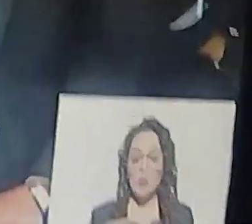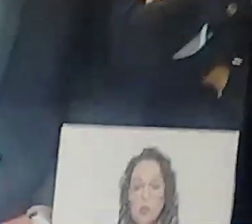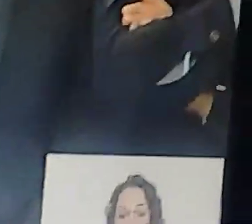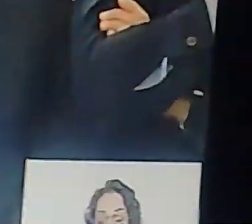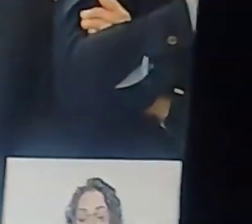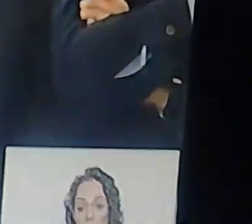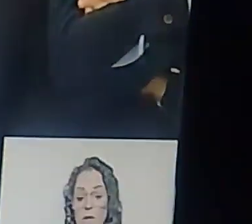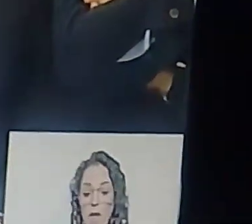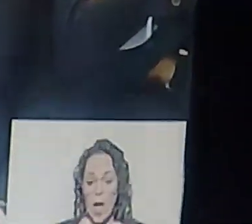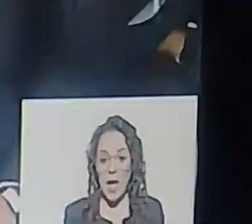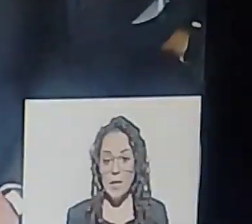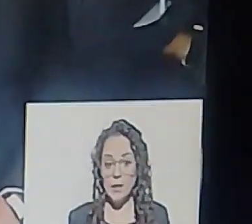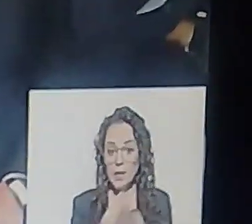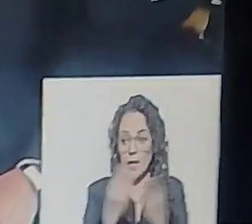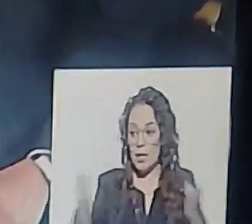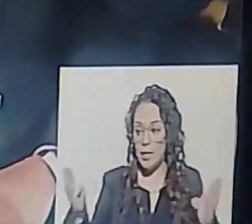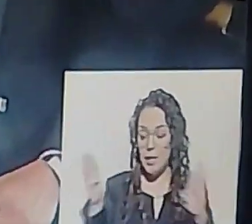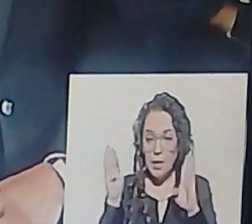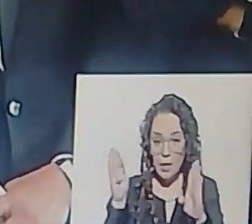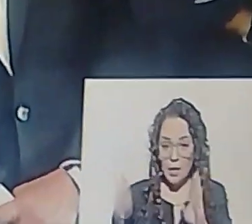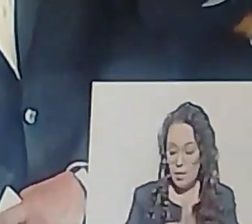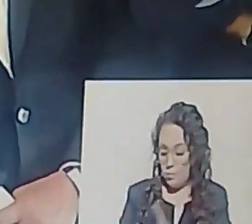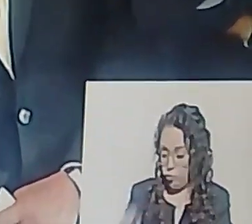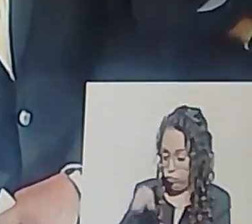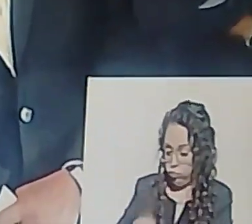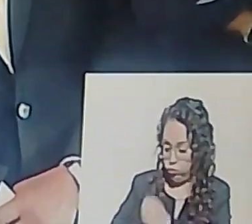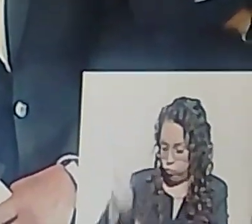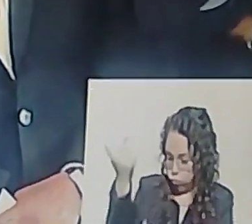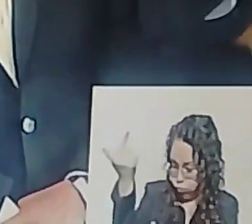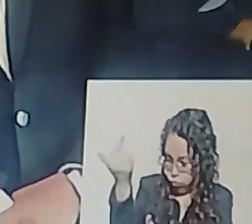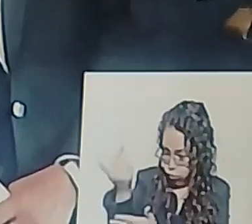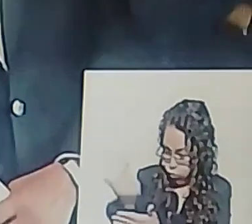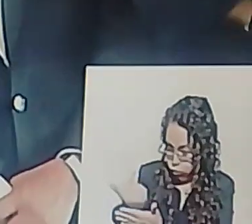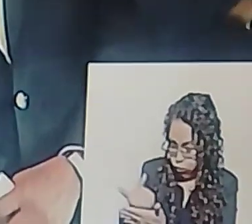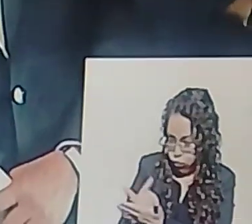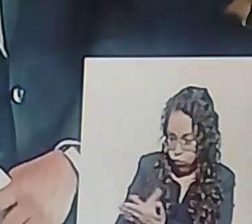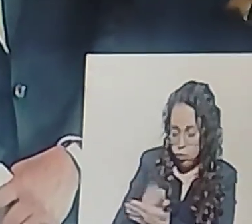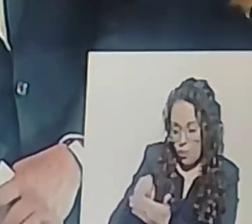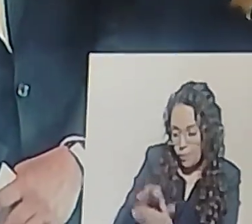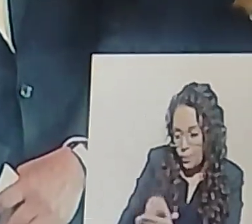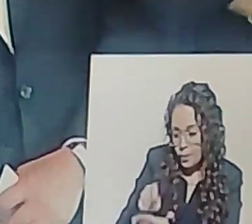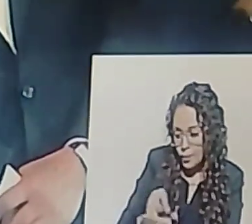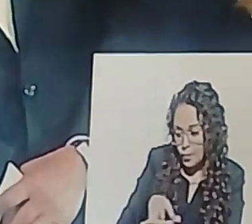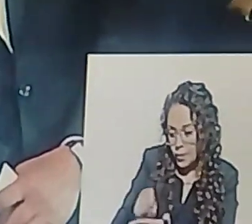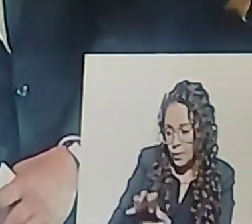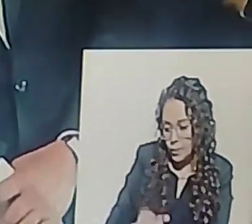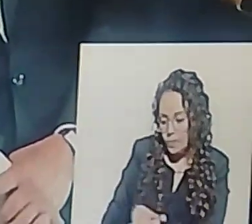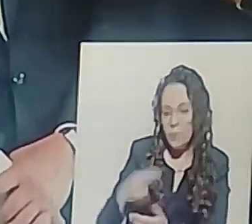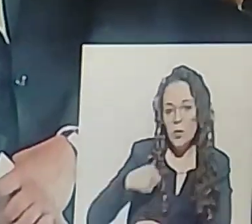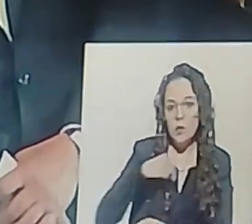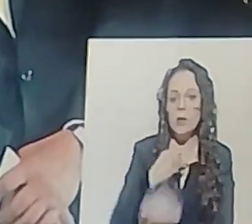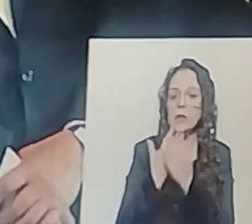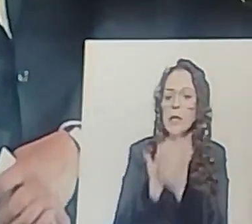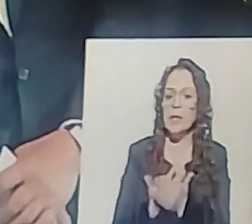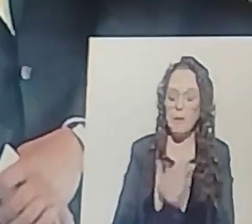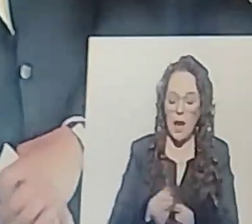casillas contabilizando las actas, esperaremos los resultados oficiales del